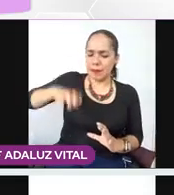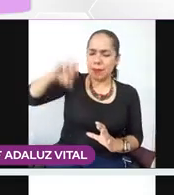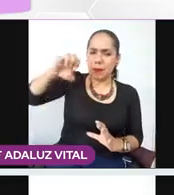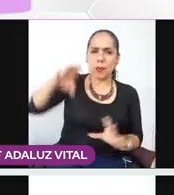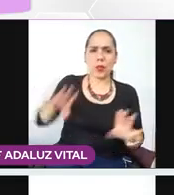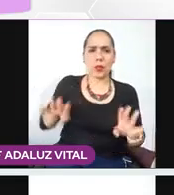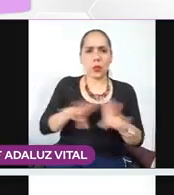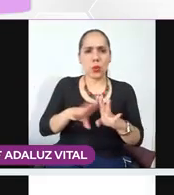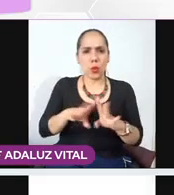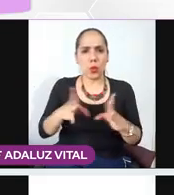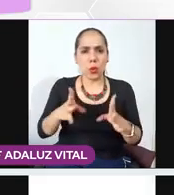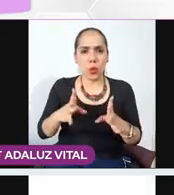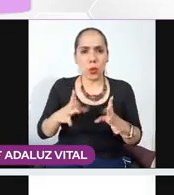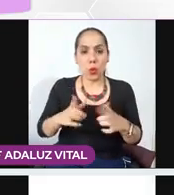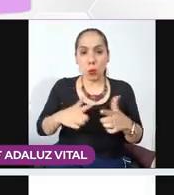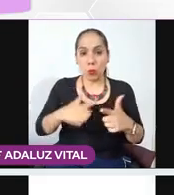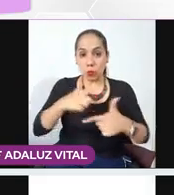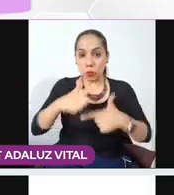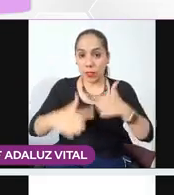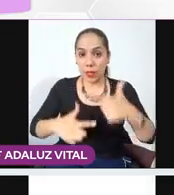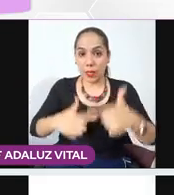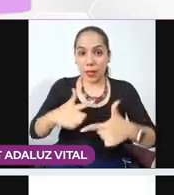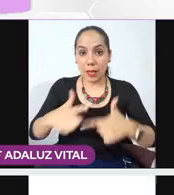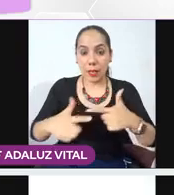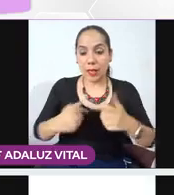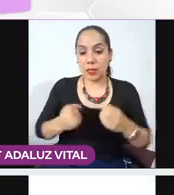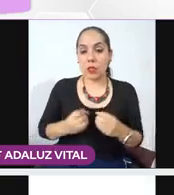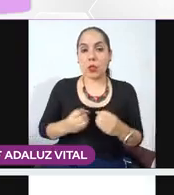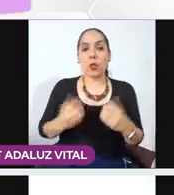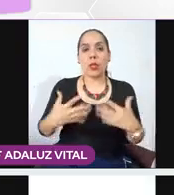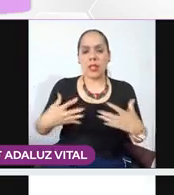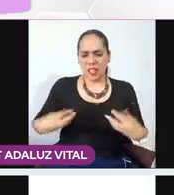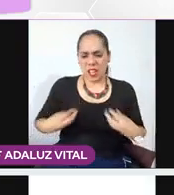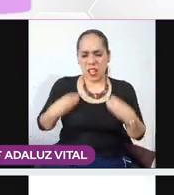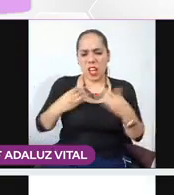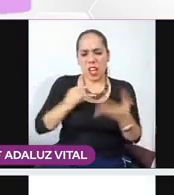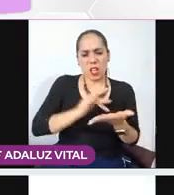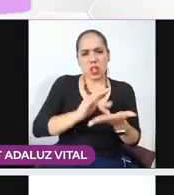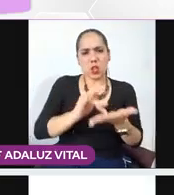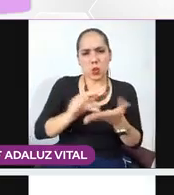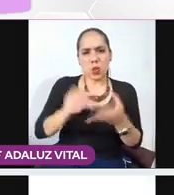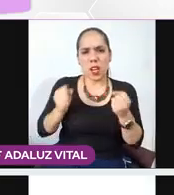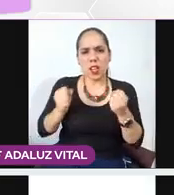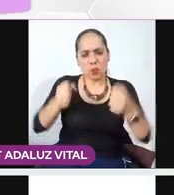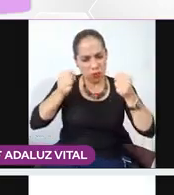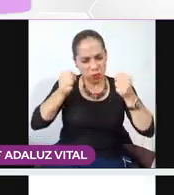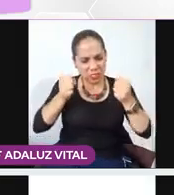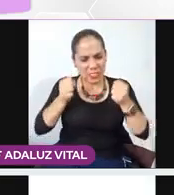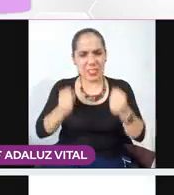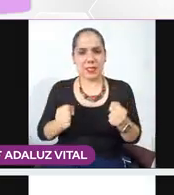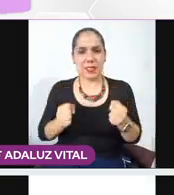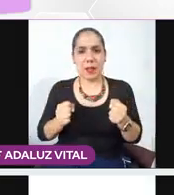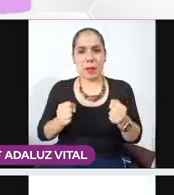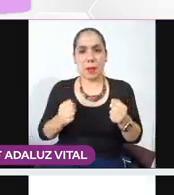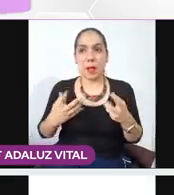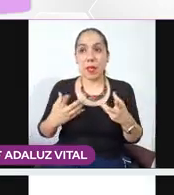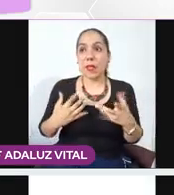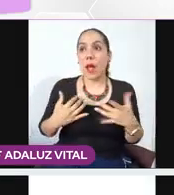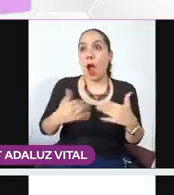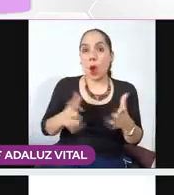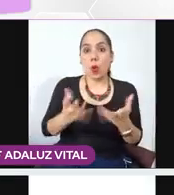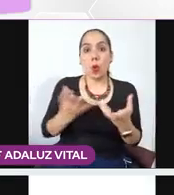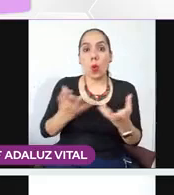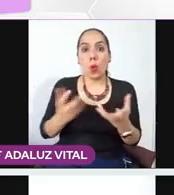la generación de mi personalidad, ¿no? Para esta parte como consolidar la personalidad, el temperamento, el carácter y así,